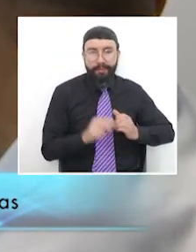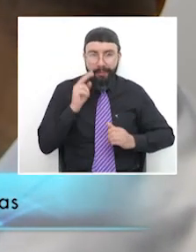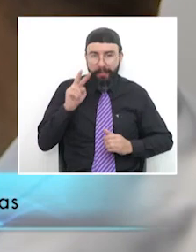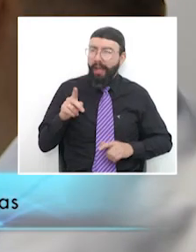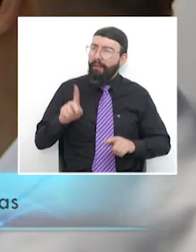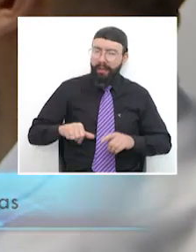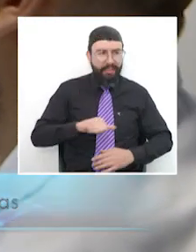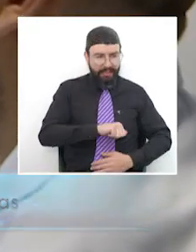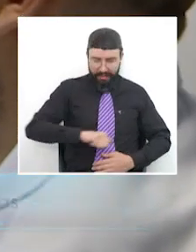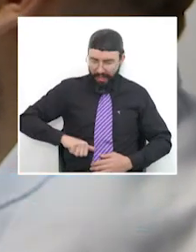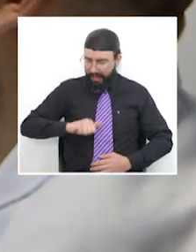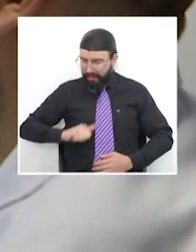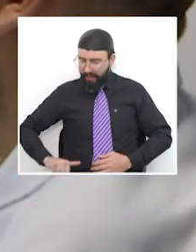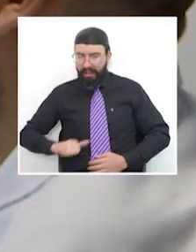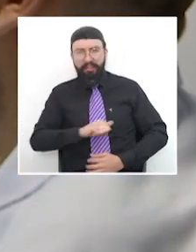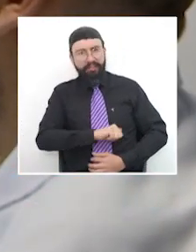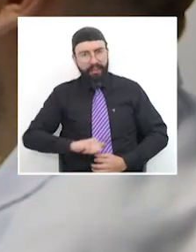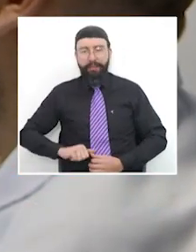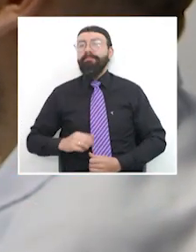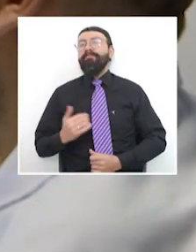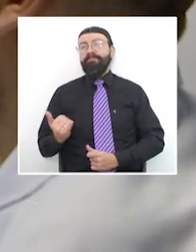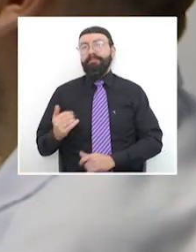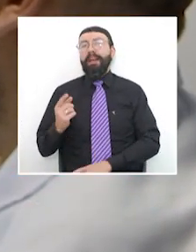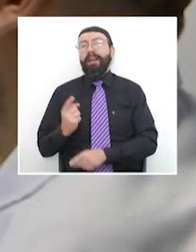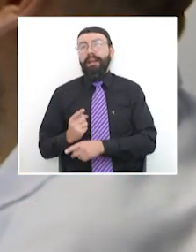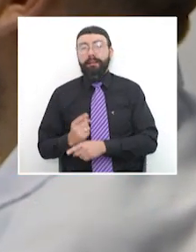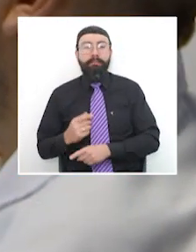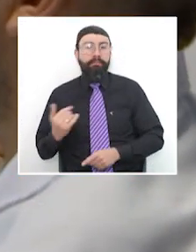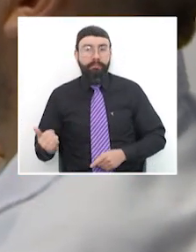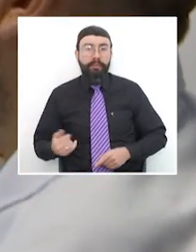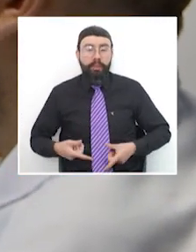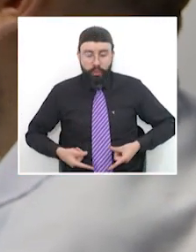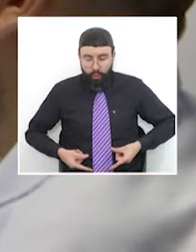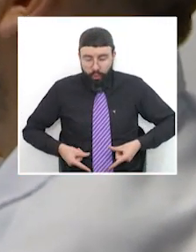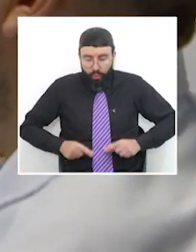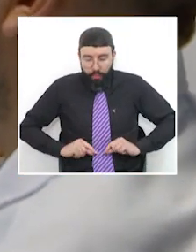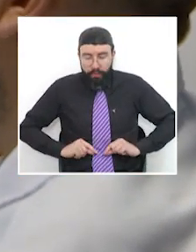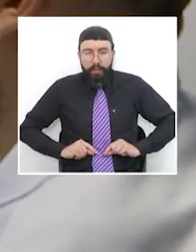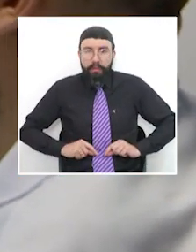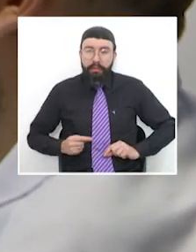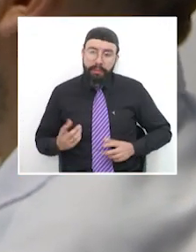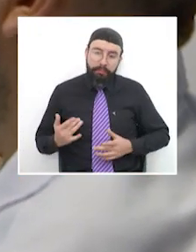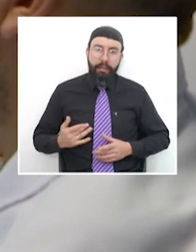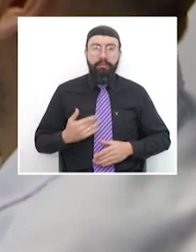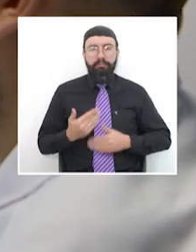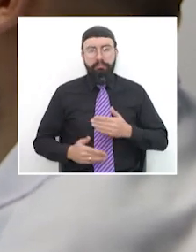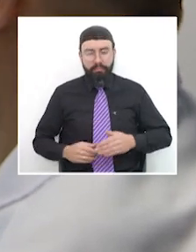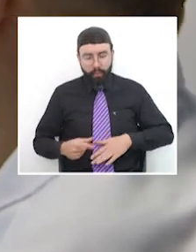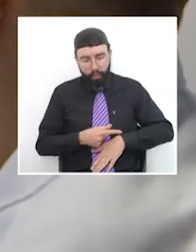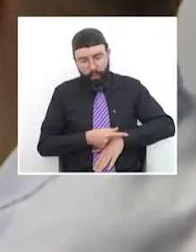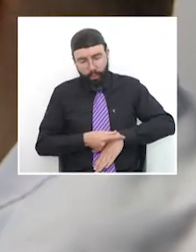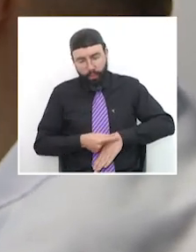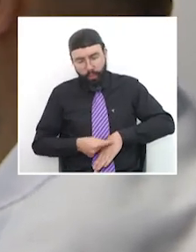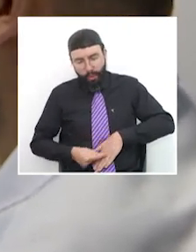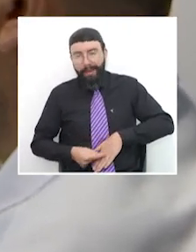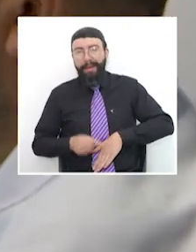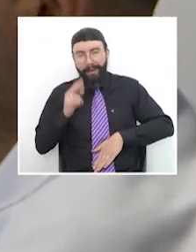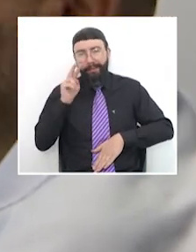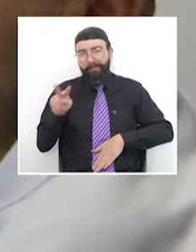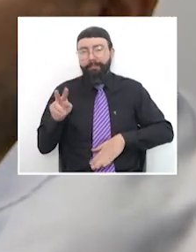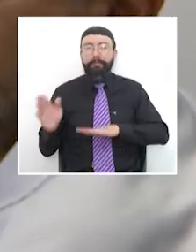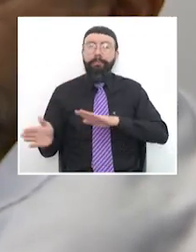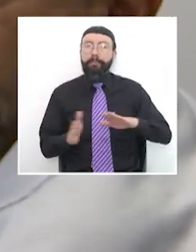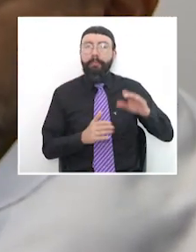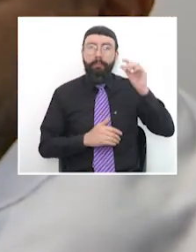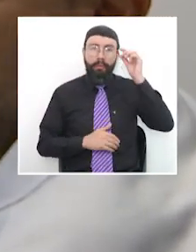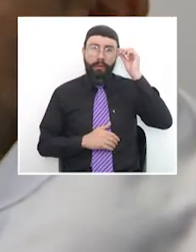cicatrices tan severas, porque eso se llama cerrar en doble intención, esperar que vaya cicatrizando el tejido, por eso ustedes ven ahí. Esto